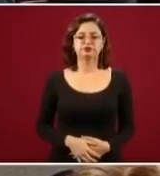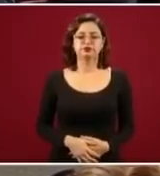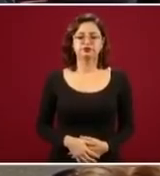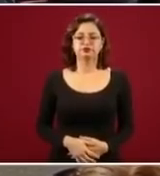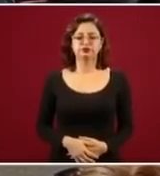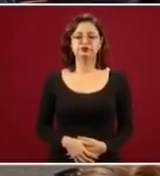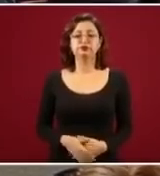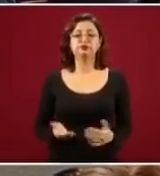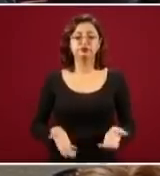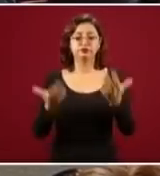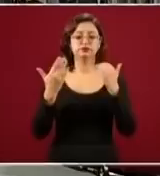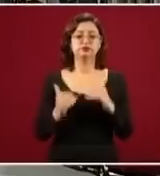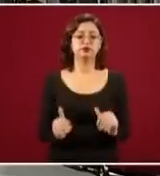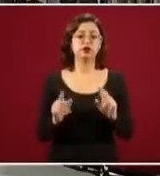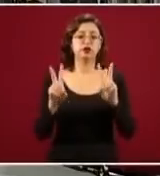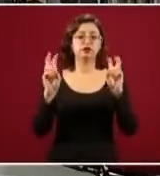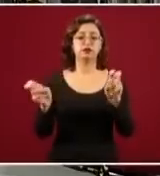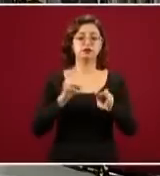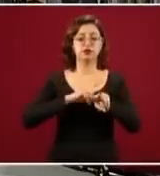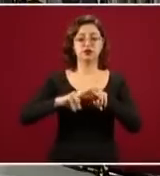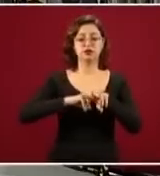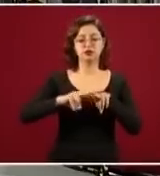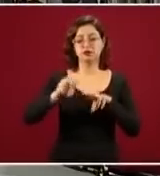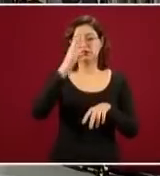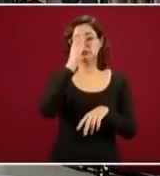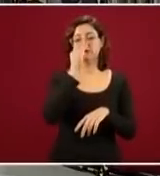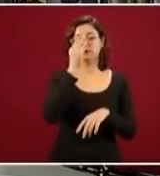parece, a lo del Tren Maya.